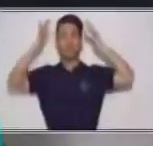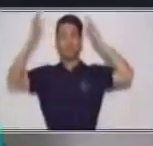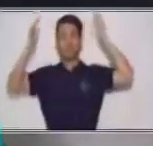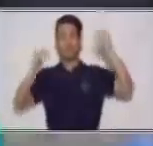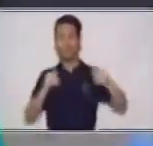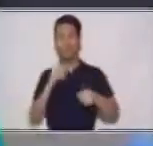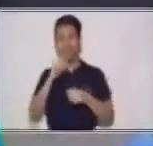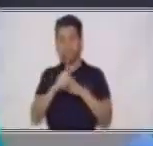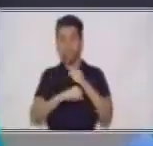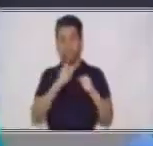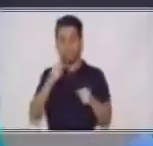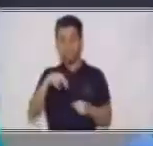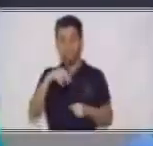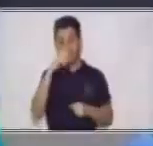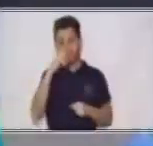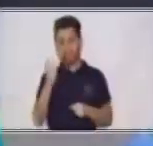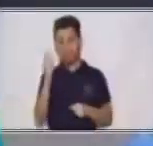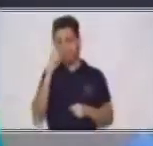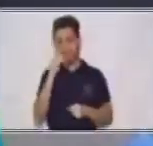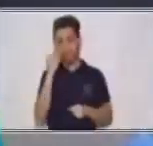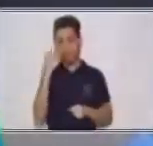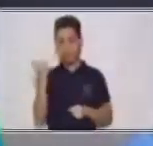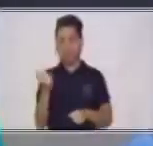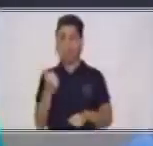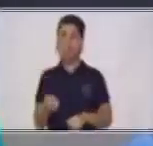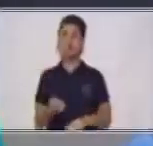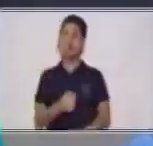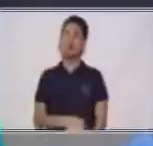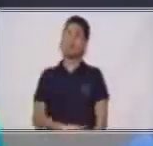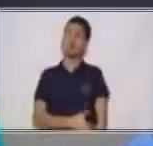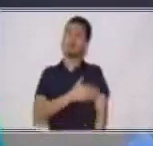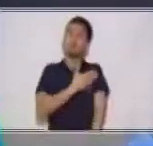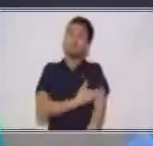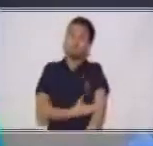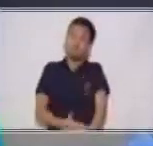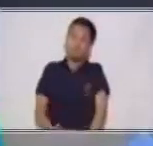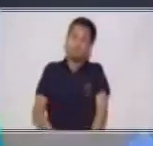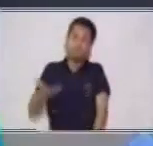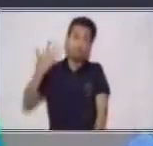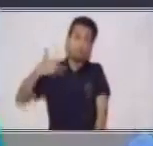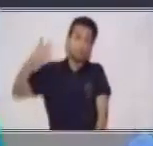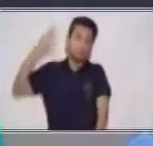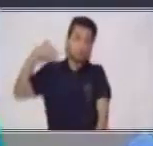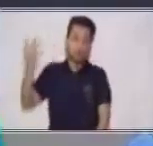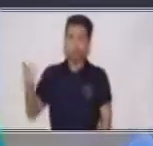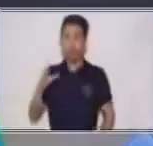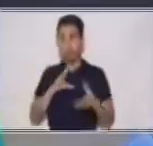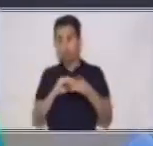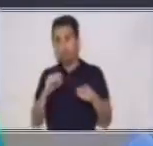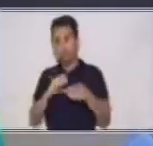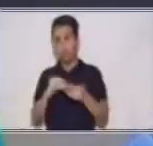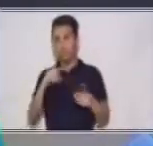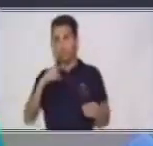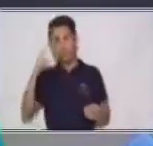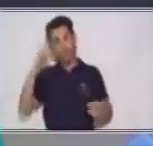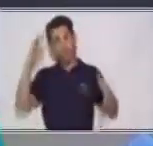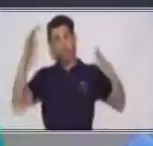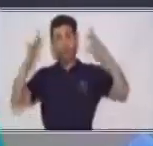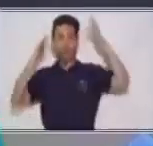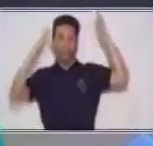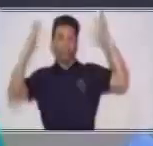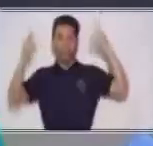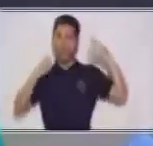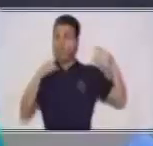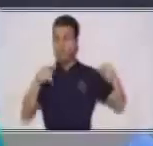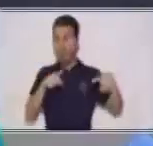leyendas, estos cuentos, estas historias contienen mucha fantasía. Entonces, les voy a contar algunos que yo